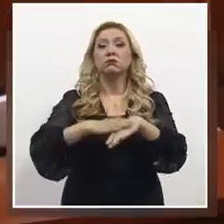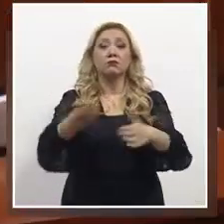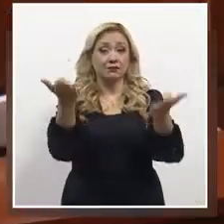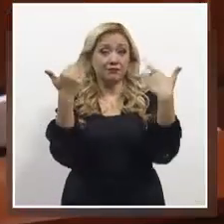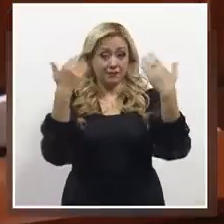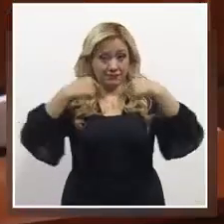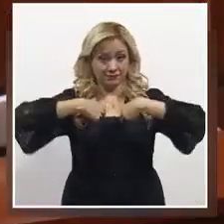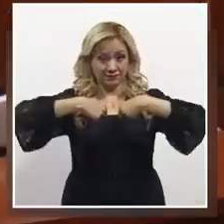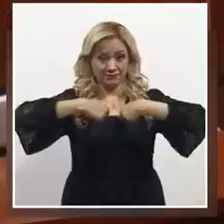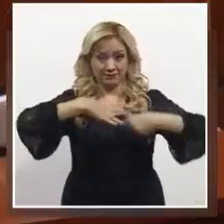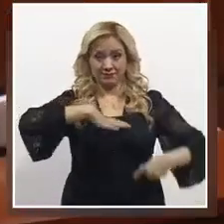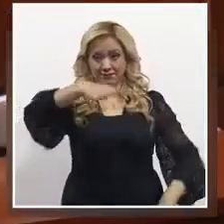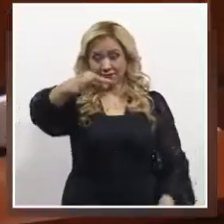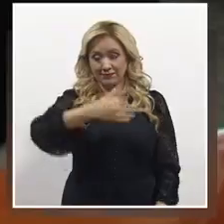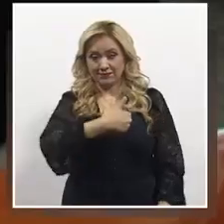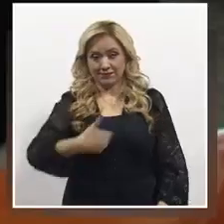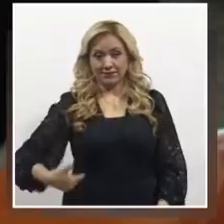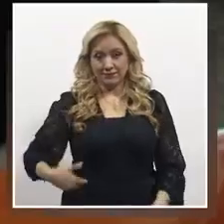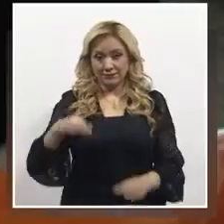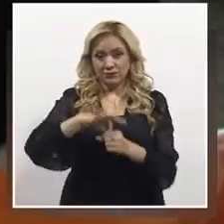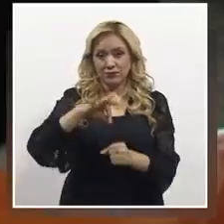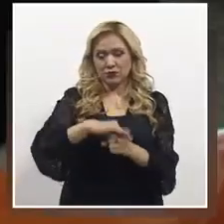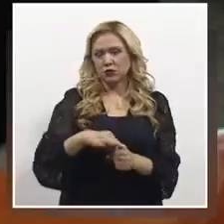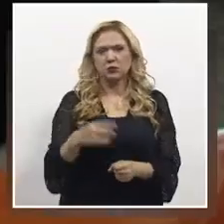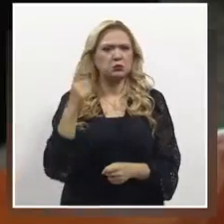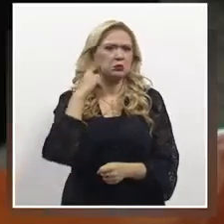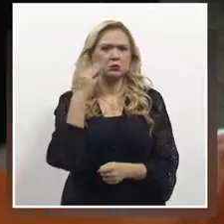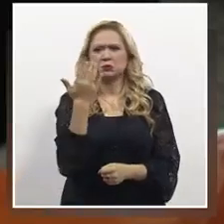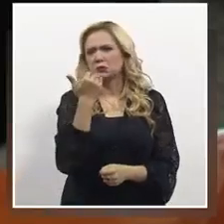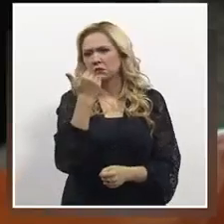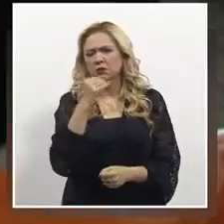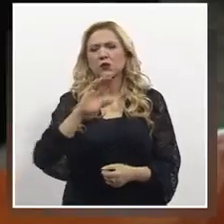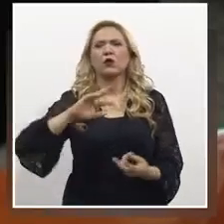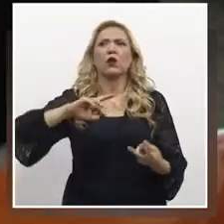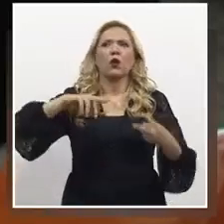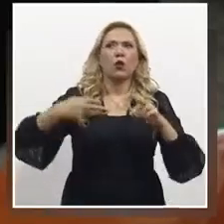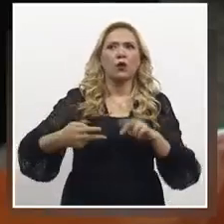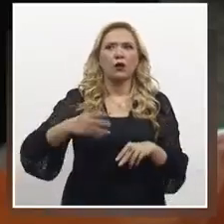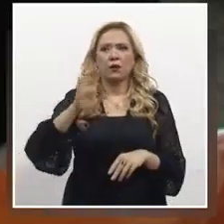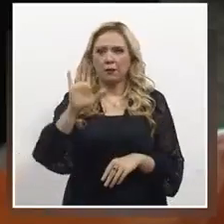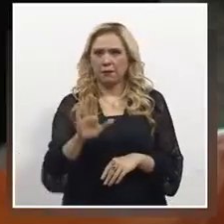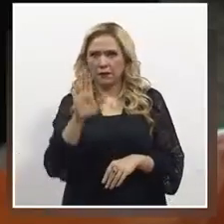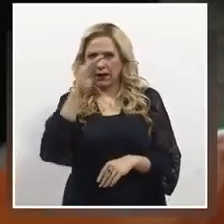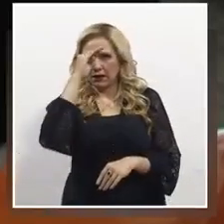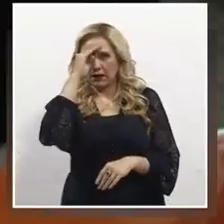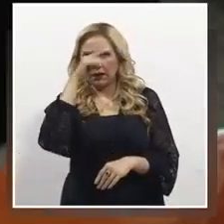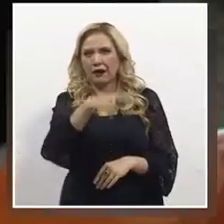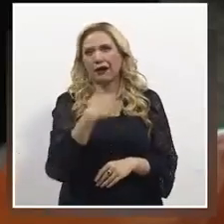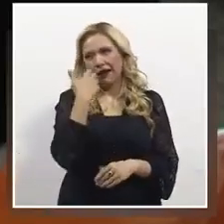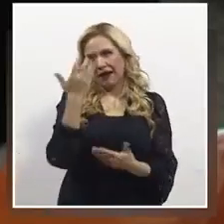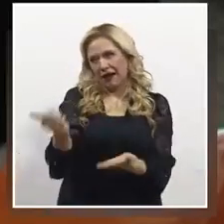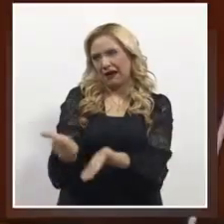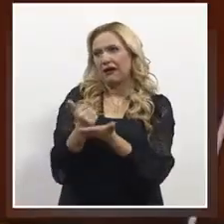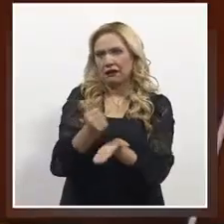por Ebrard para la próxima elección presidencial, ni se advierte algún llamado que pudiera entenderse como una solicitud de